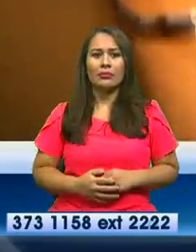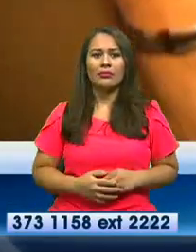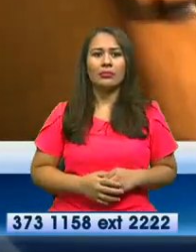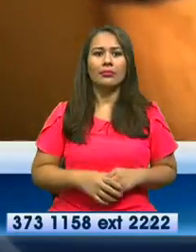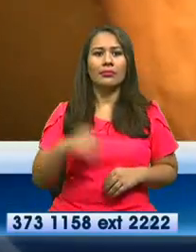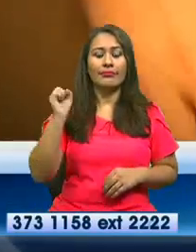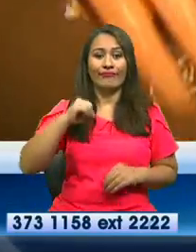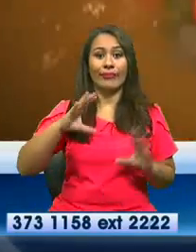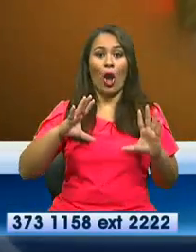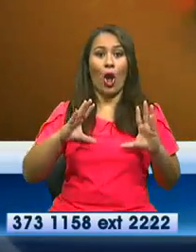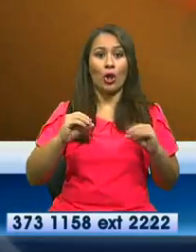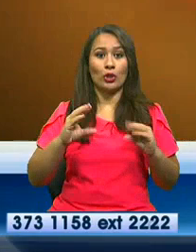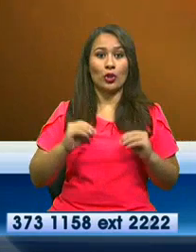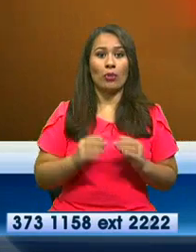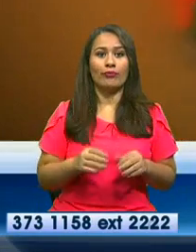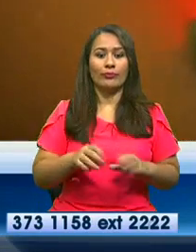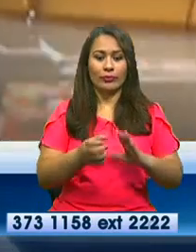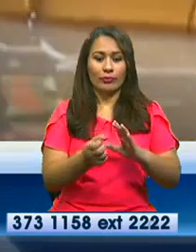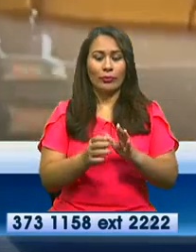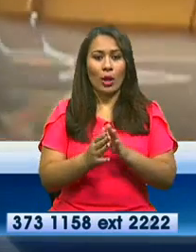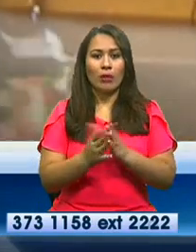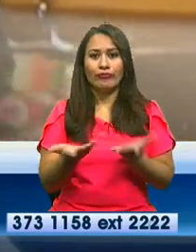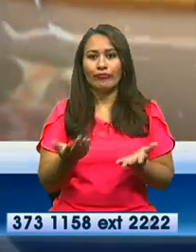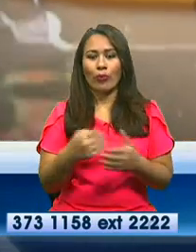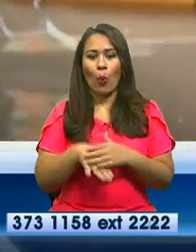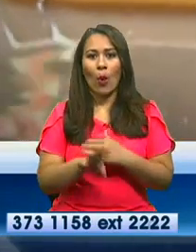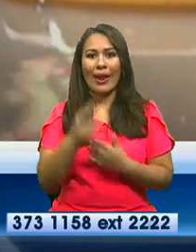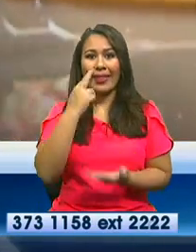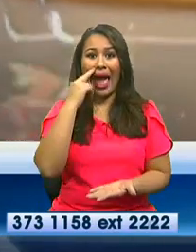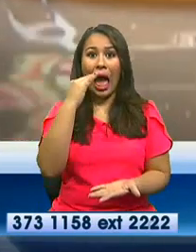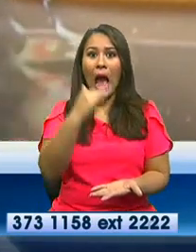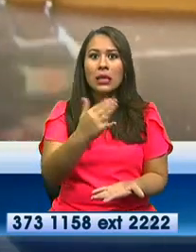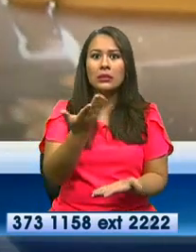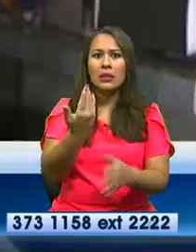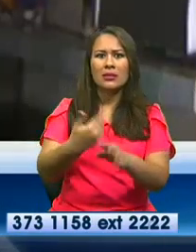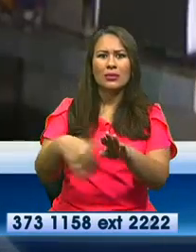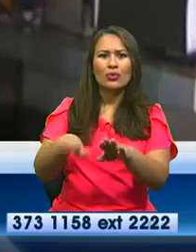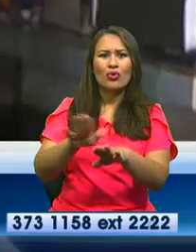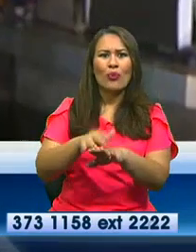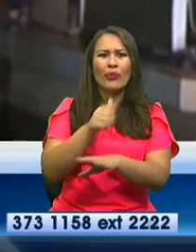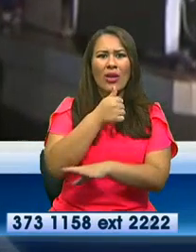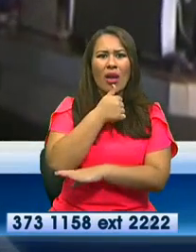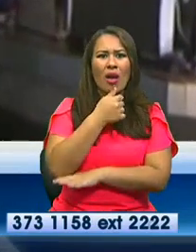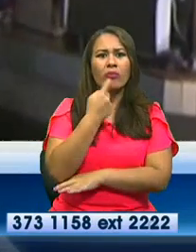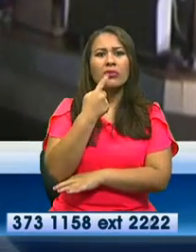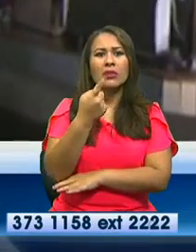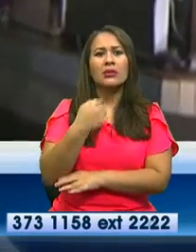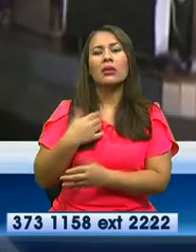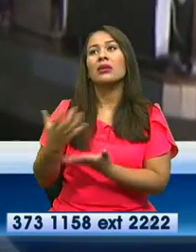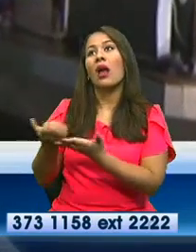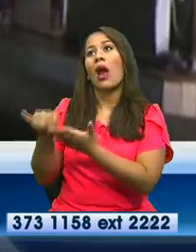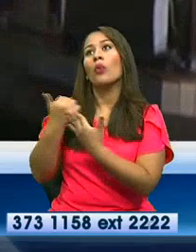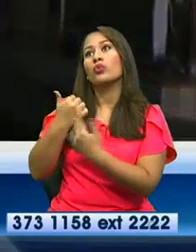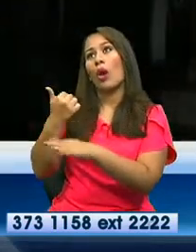los colchones, la cómoda, los tanques de gas se encontraban sobre el agua. Piden ayuda a las autoridades.